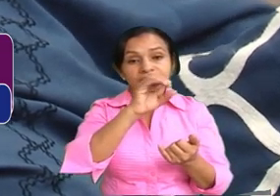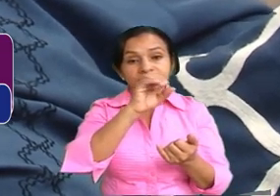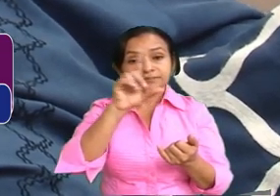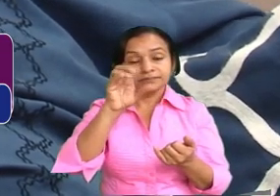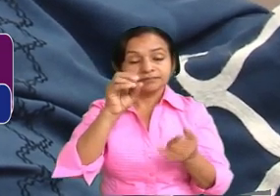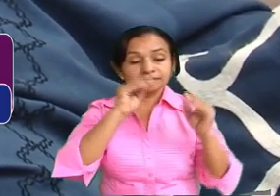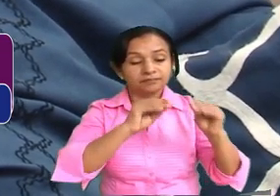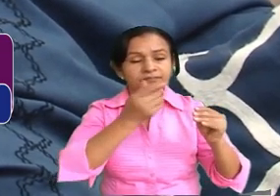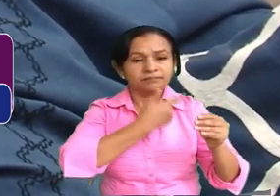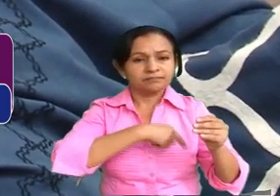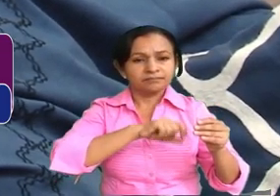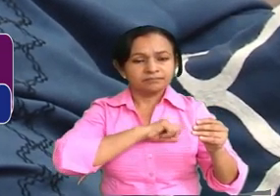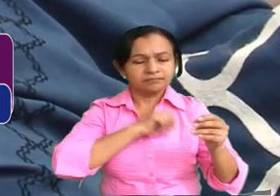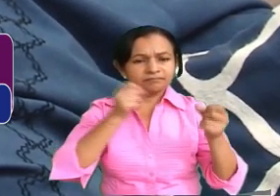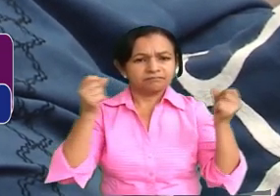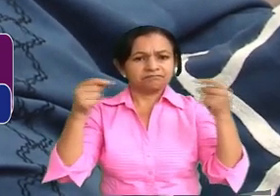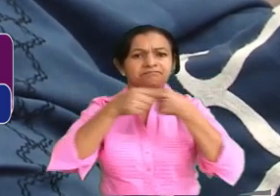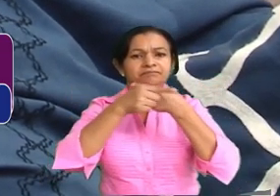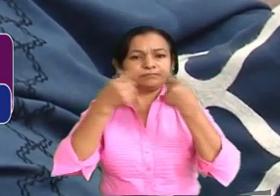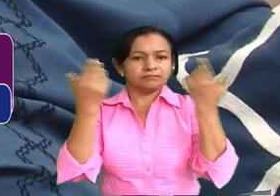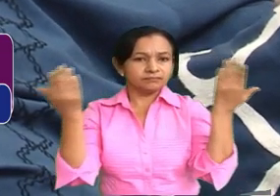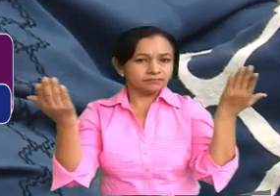español, imagínate, mi hermano.